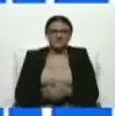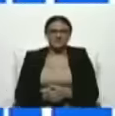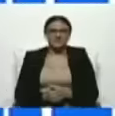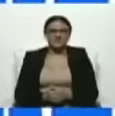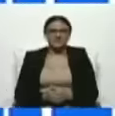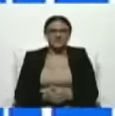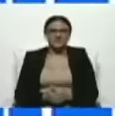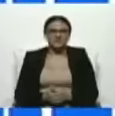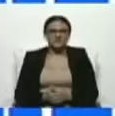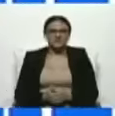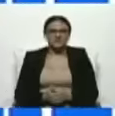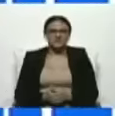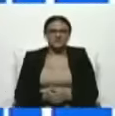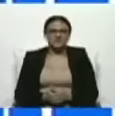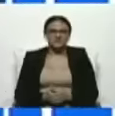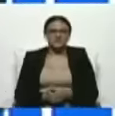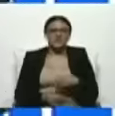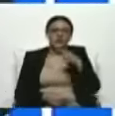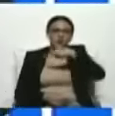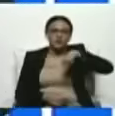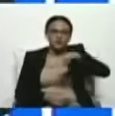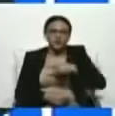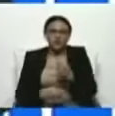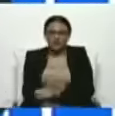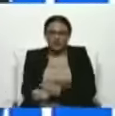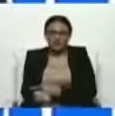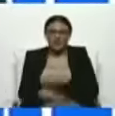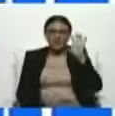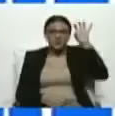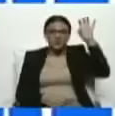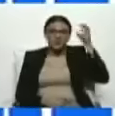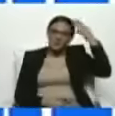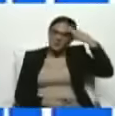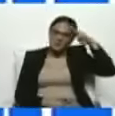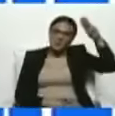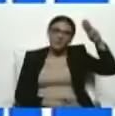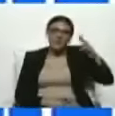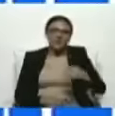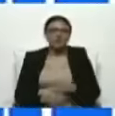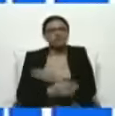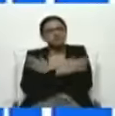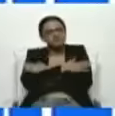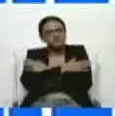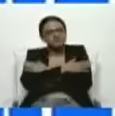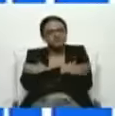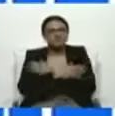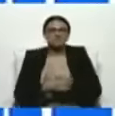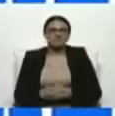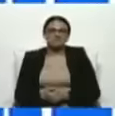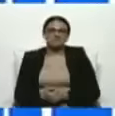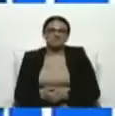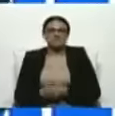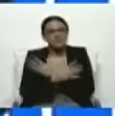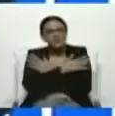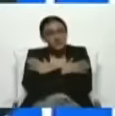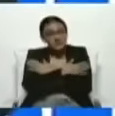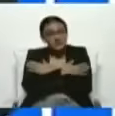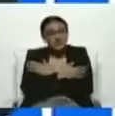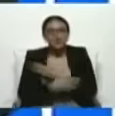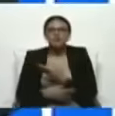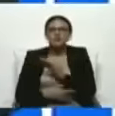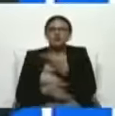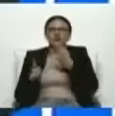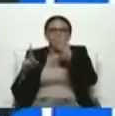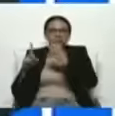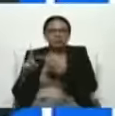nuestra hermana República Mexicana, los Estados Unidos Mexicanos. Felicitar a un hombre decente, a un